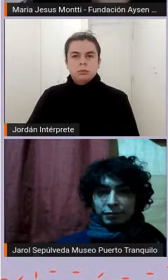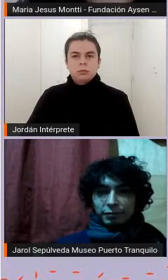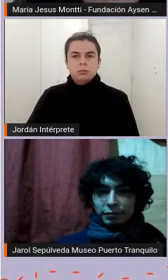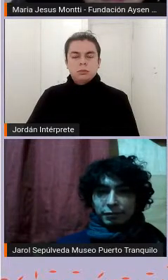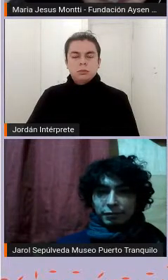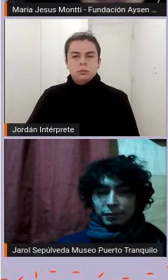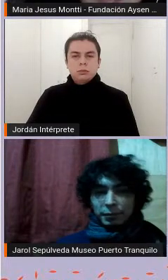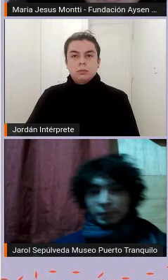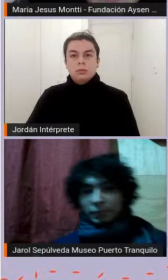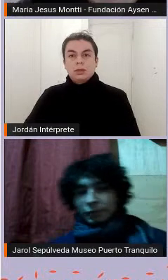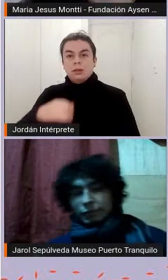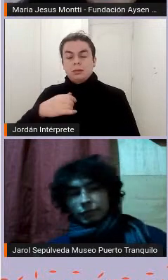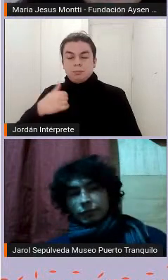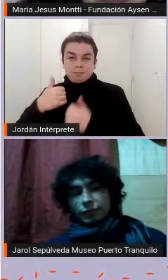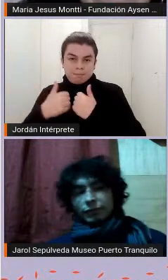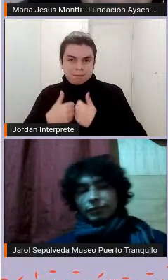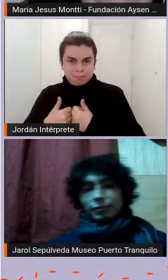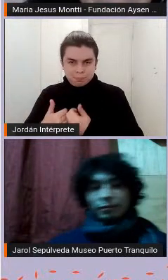Perdón. Bueno,